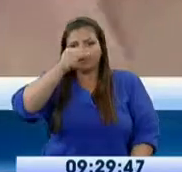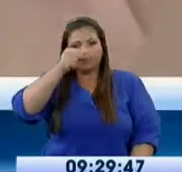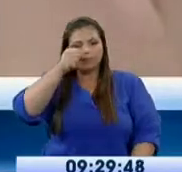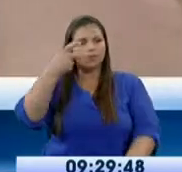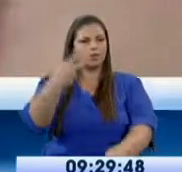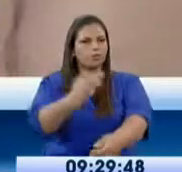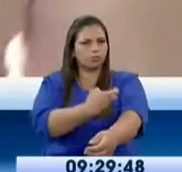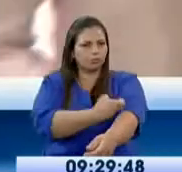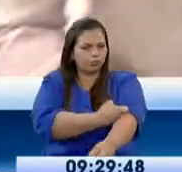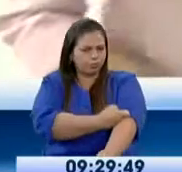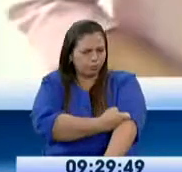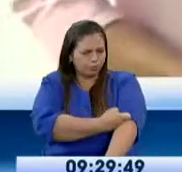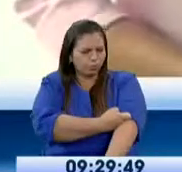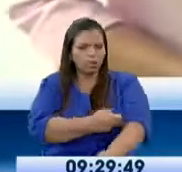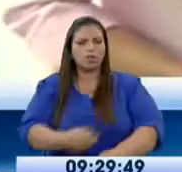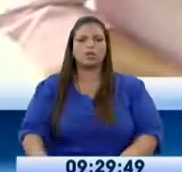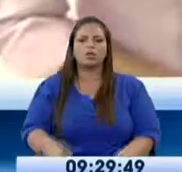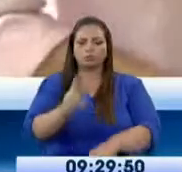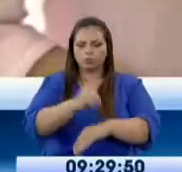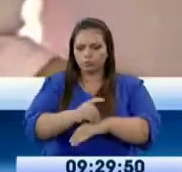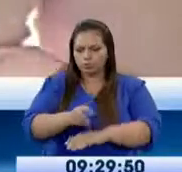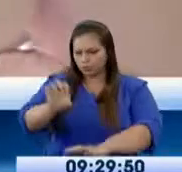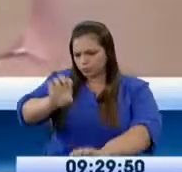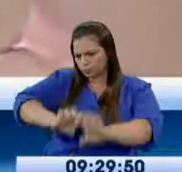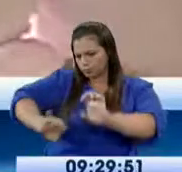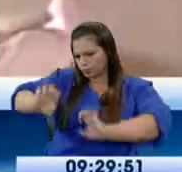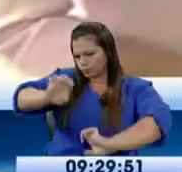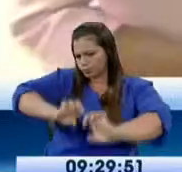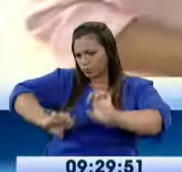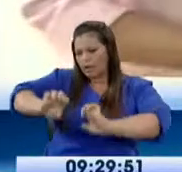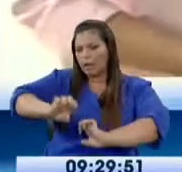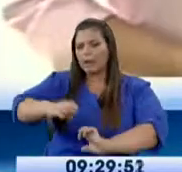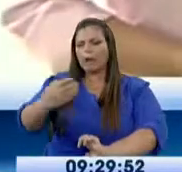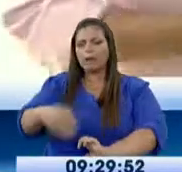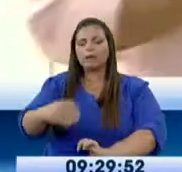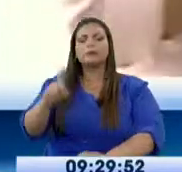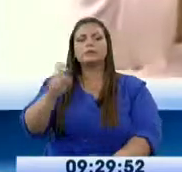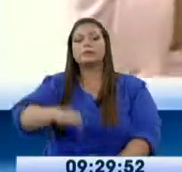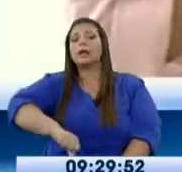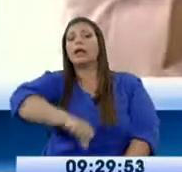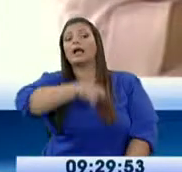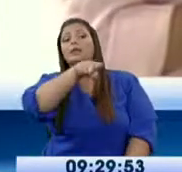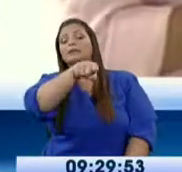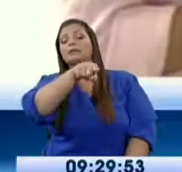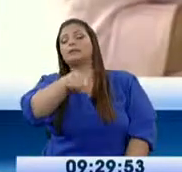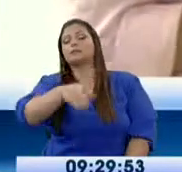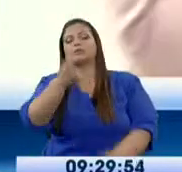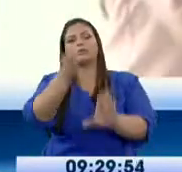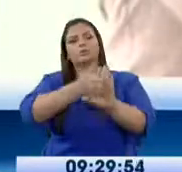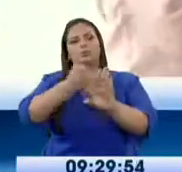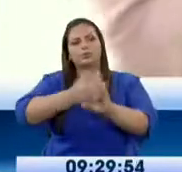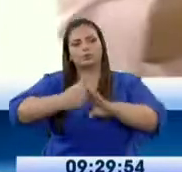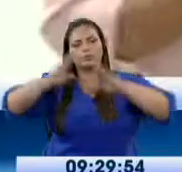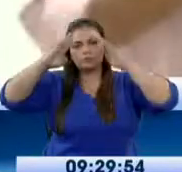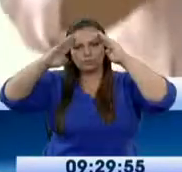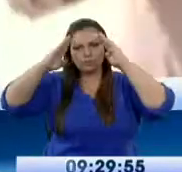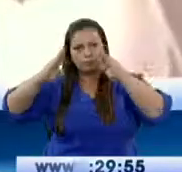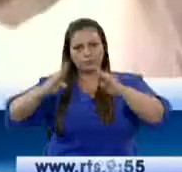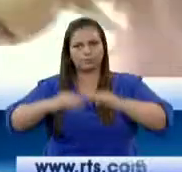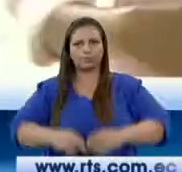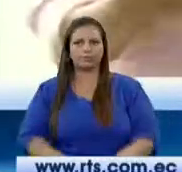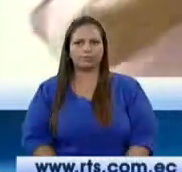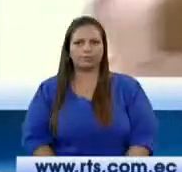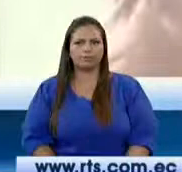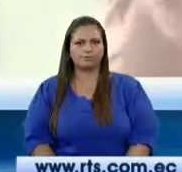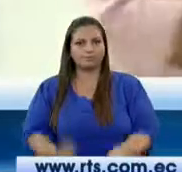de tipo psiquiátrica y están más de 6 a 8 horas. Y también tenemos el tratamiento residencial, ¿no? Ese es otro paso. Yo quiero dejar algo